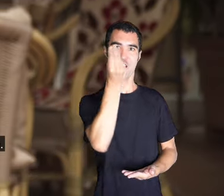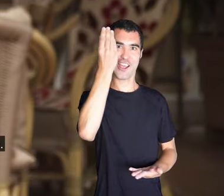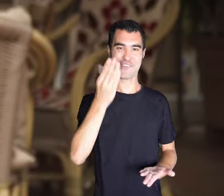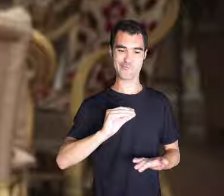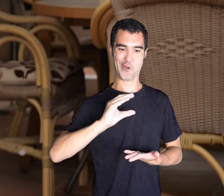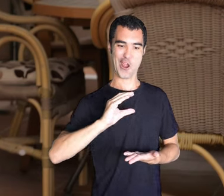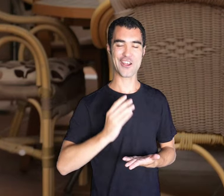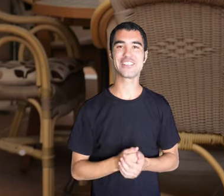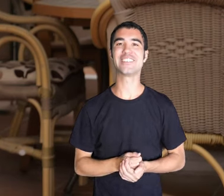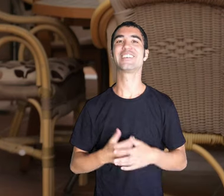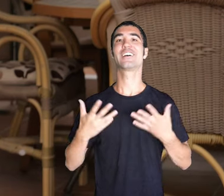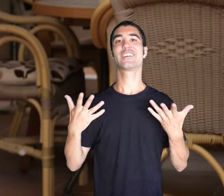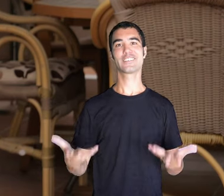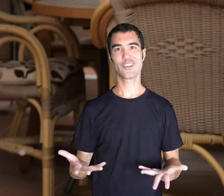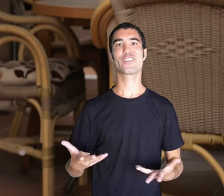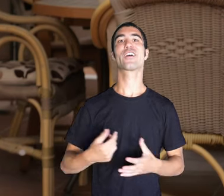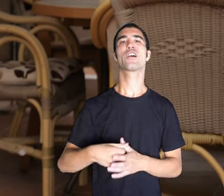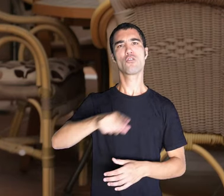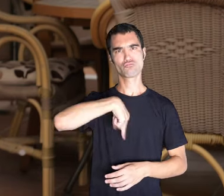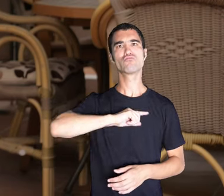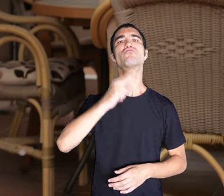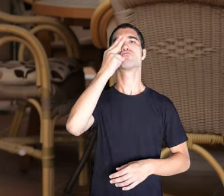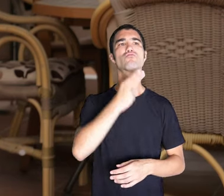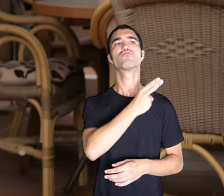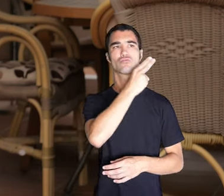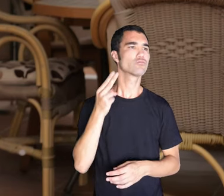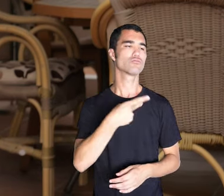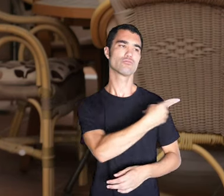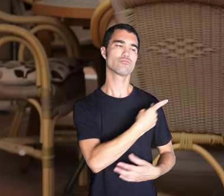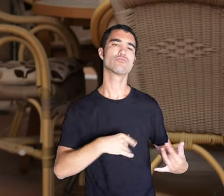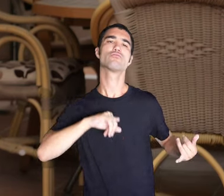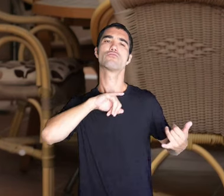generosa. Nos hemos comprometido en